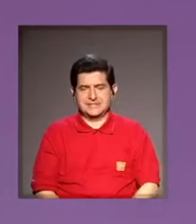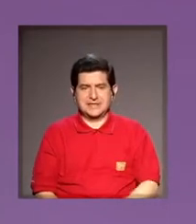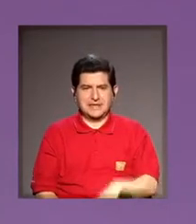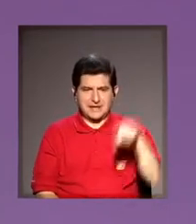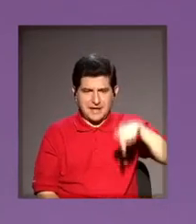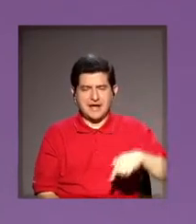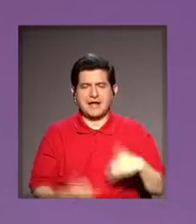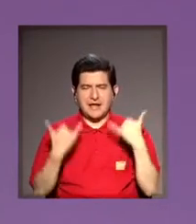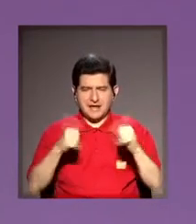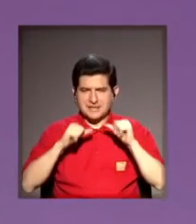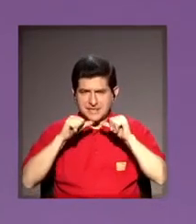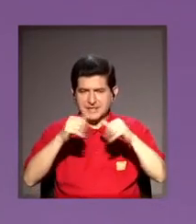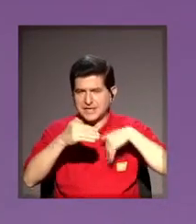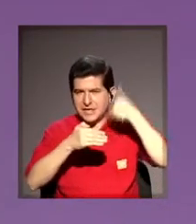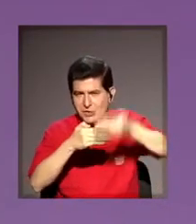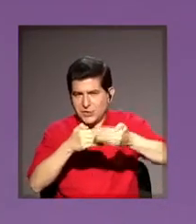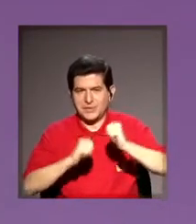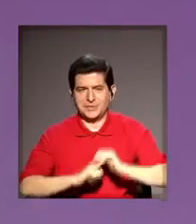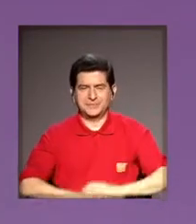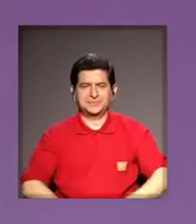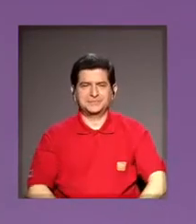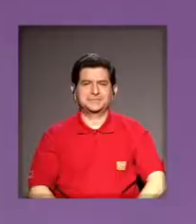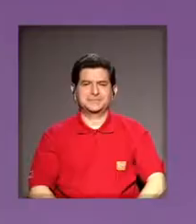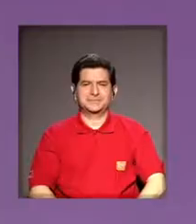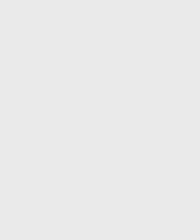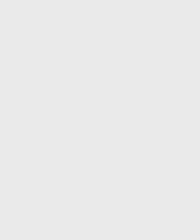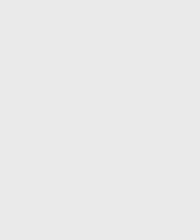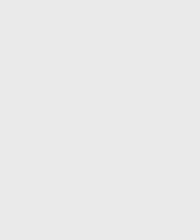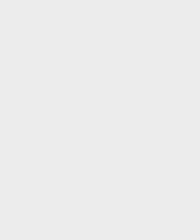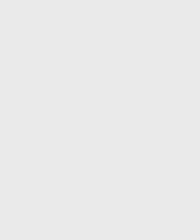estamos de regreso en unos segundos con ustedes